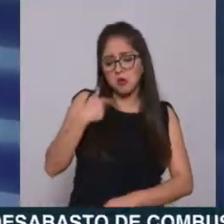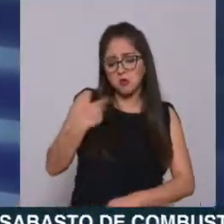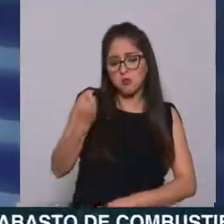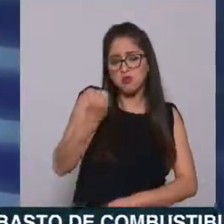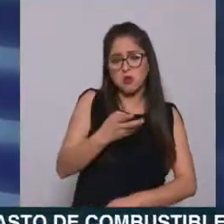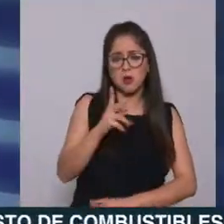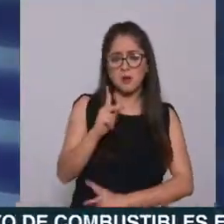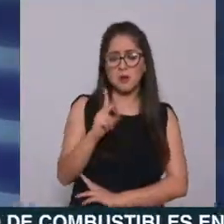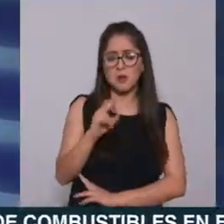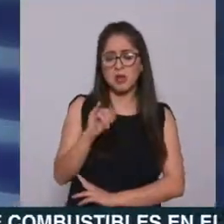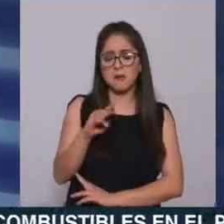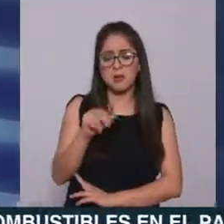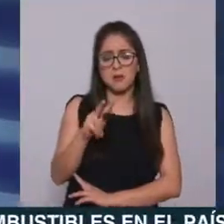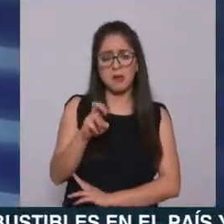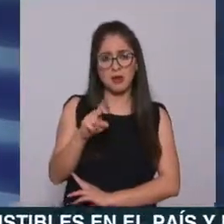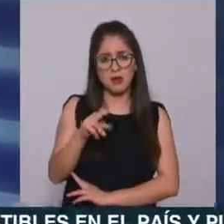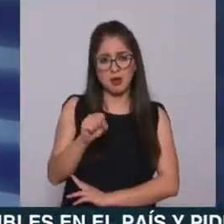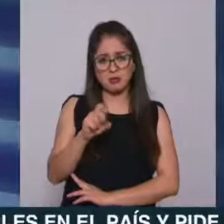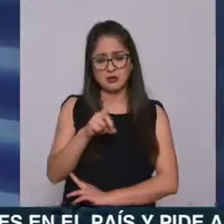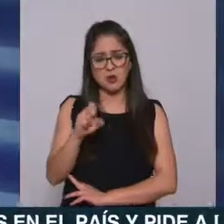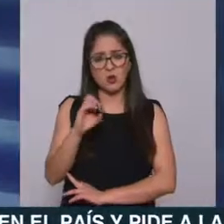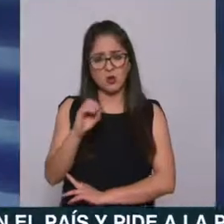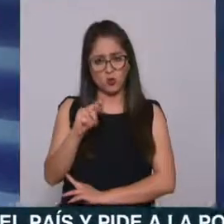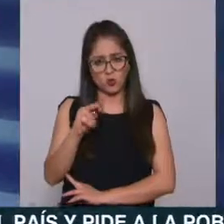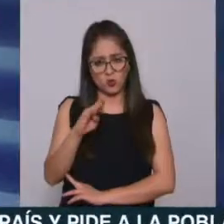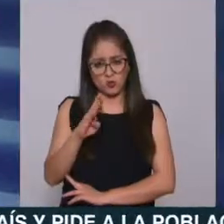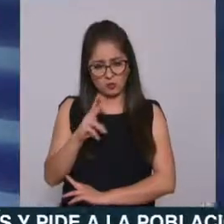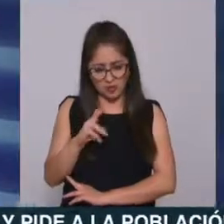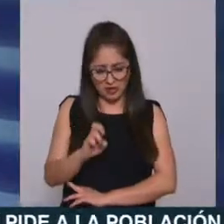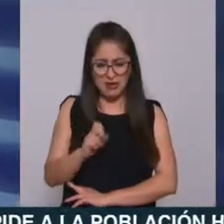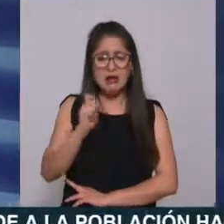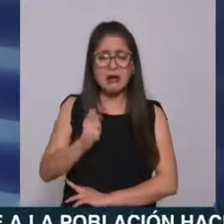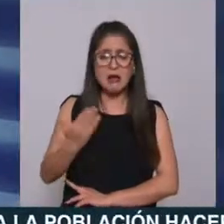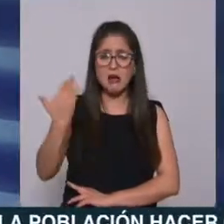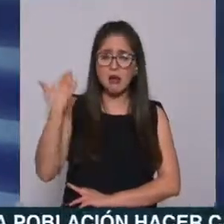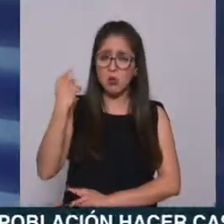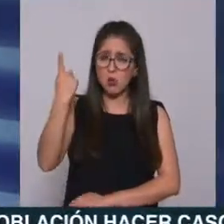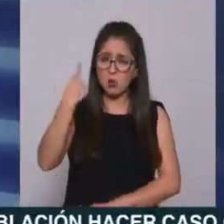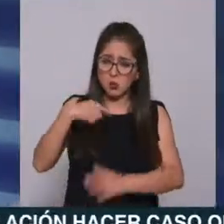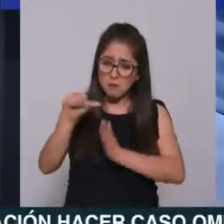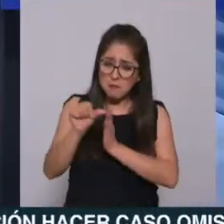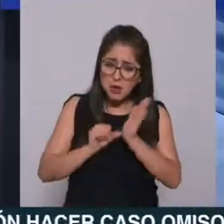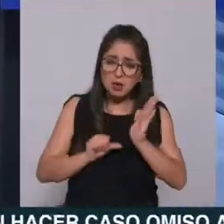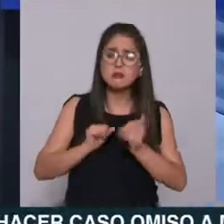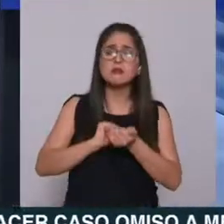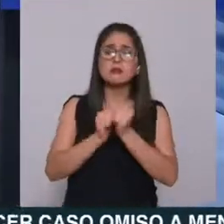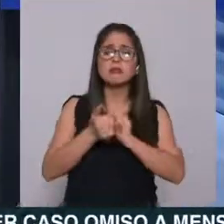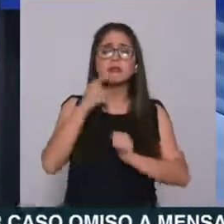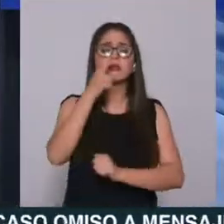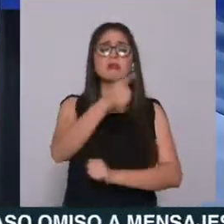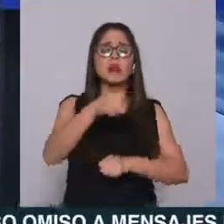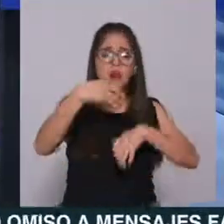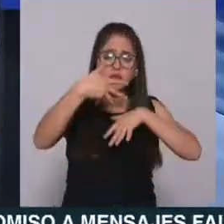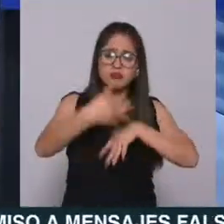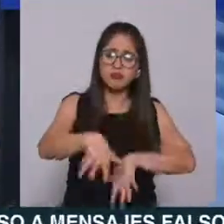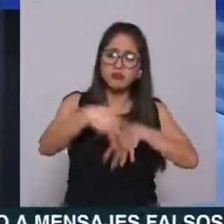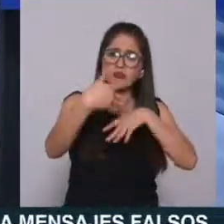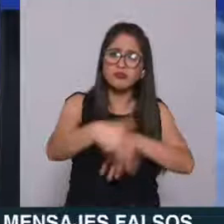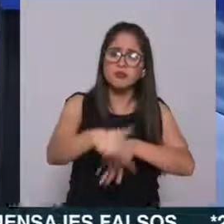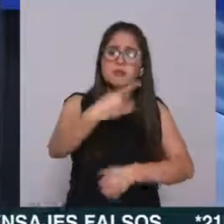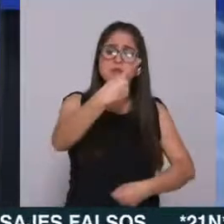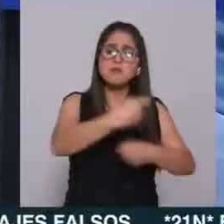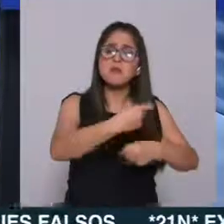que se da un fenómeno a inicios del mes pasado con todas estas protestas que se dan primero en Ecuador